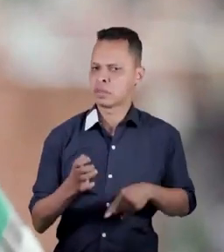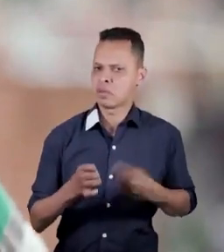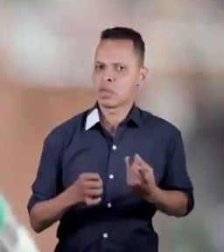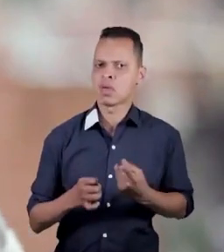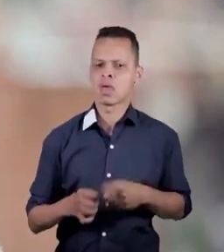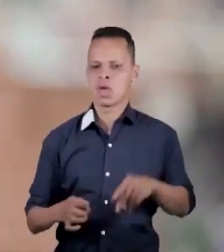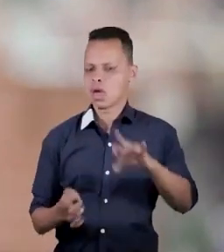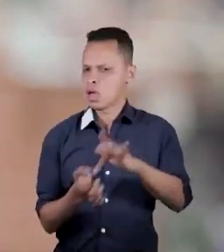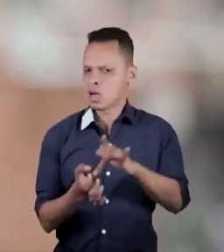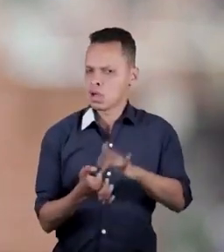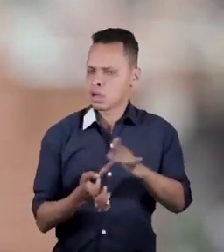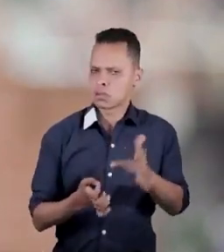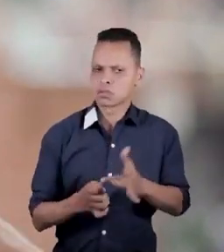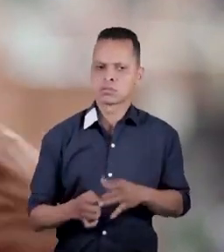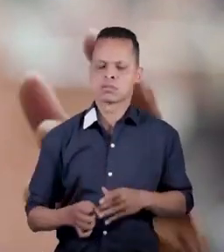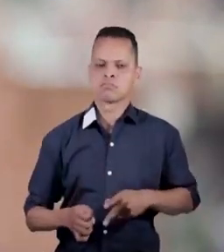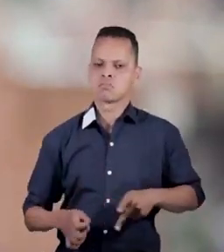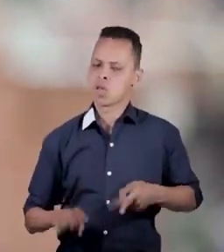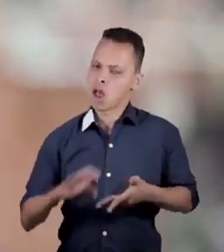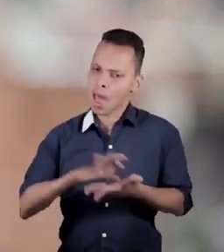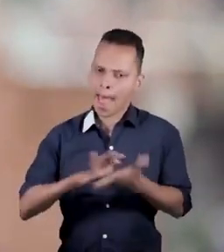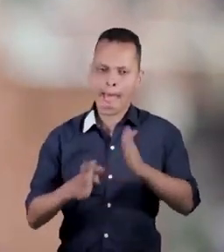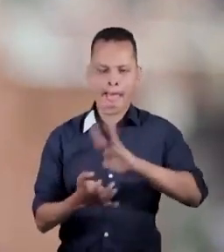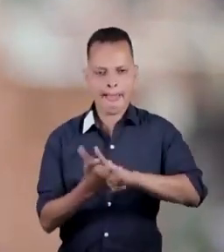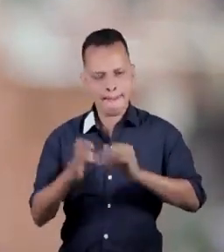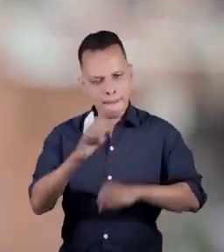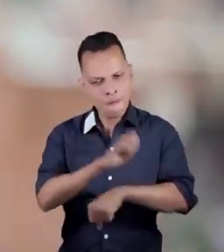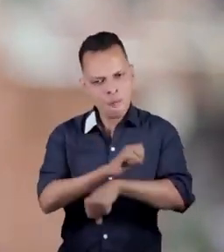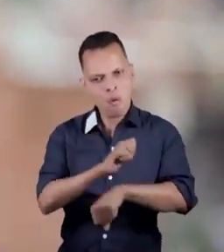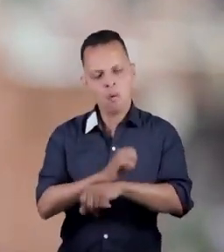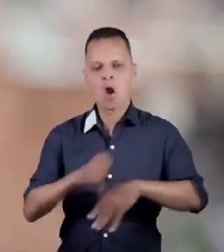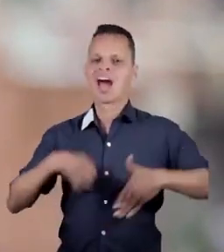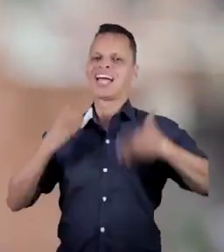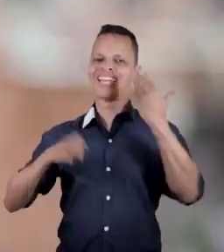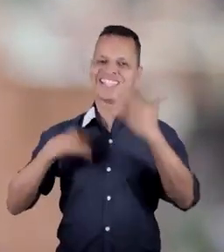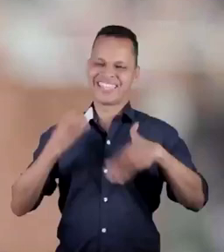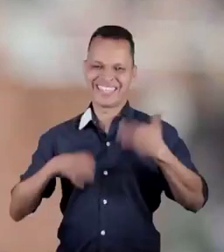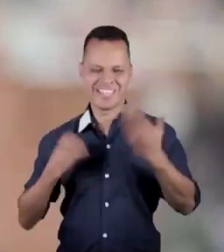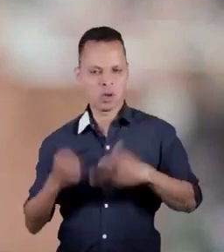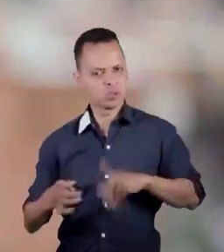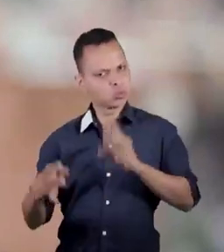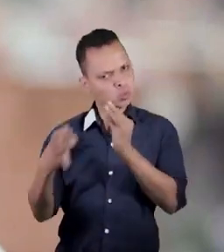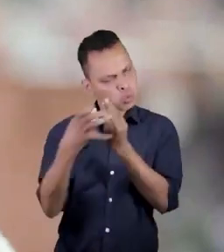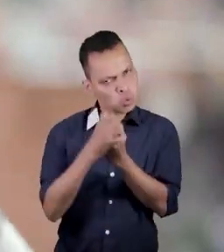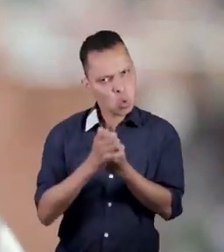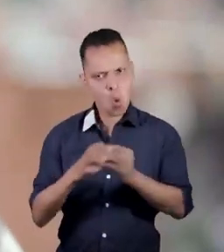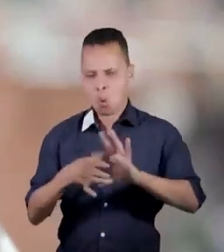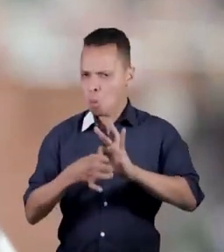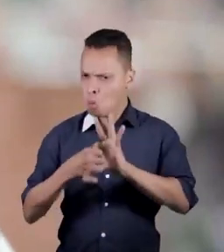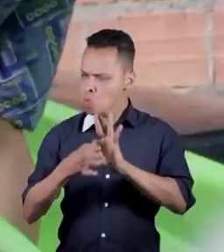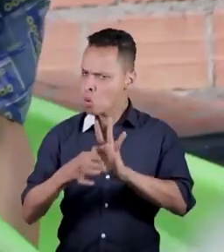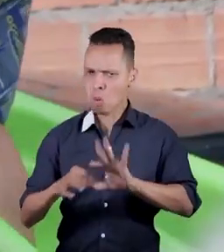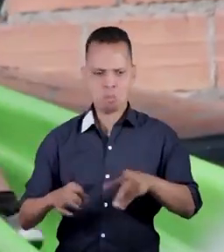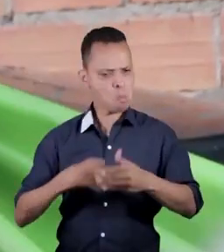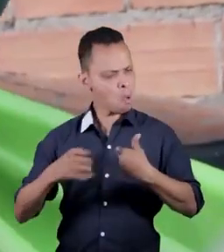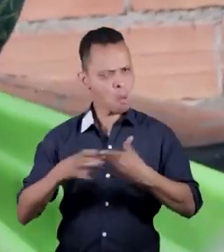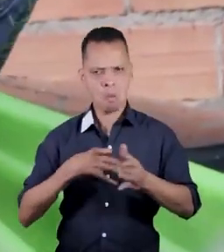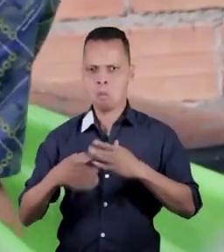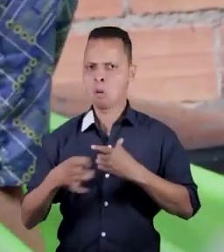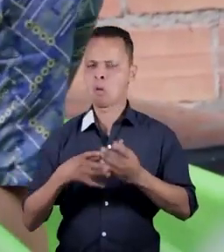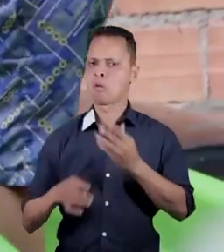en este sector se combina el google en paz con alegría con unión no importa el color que